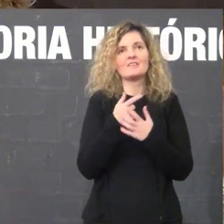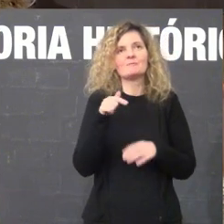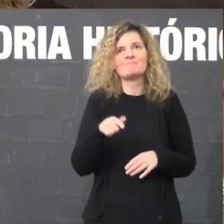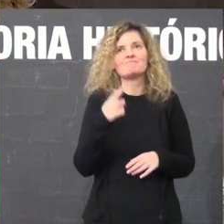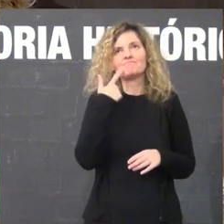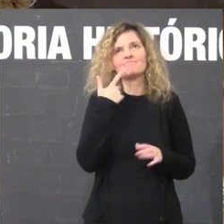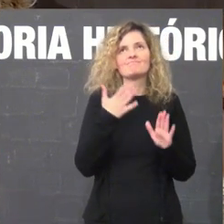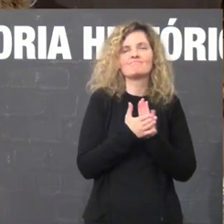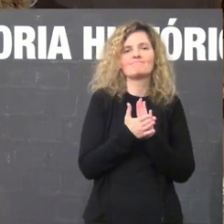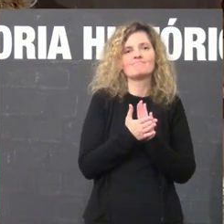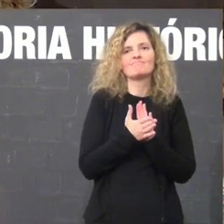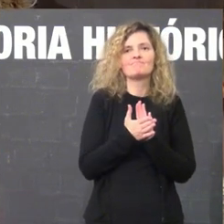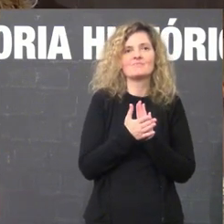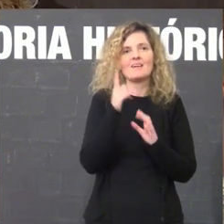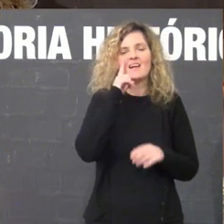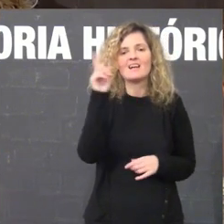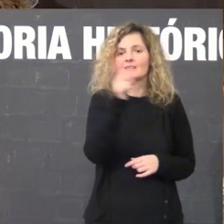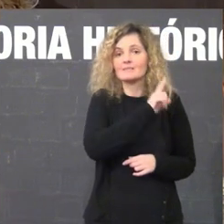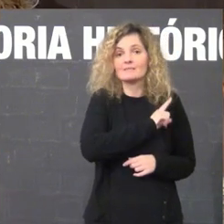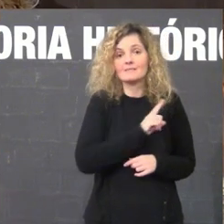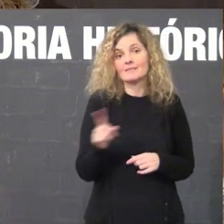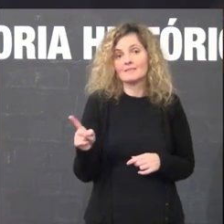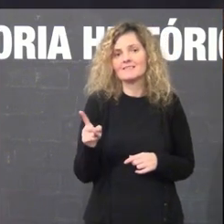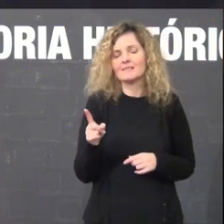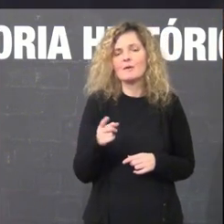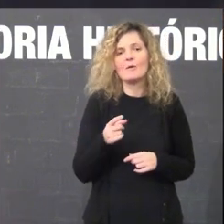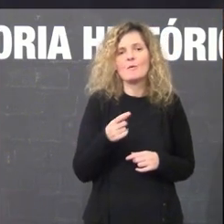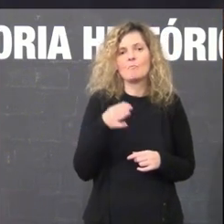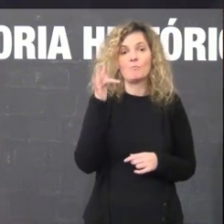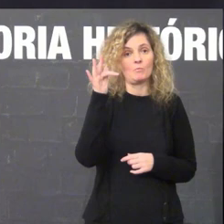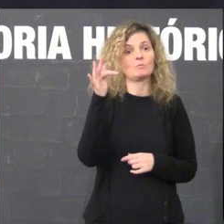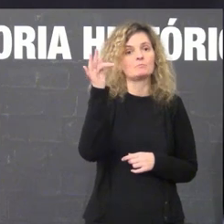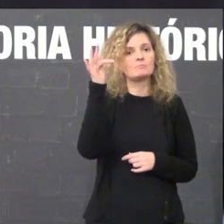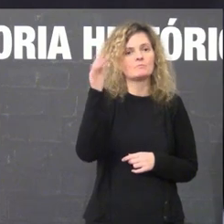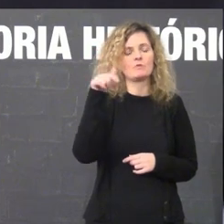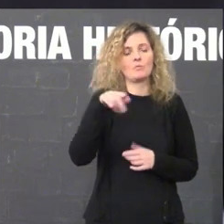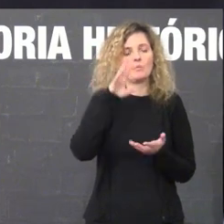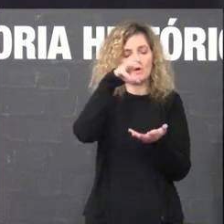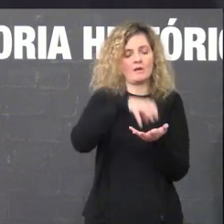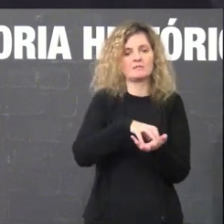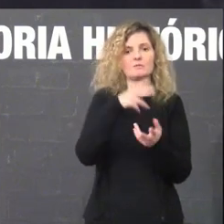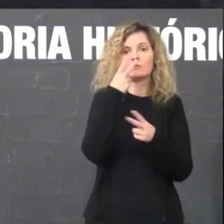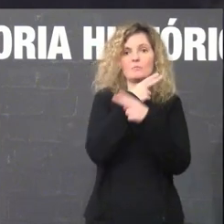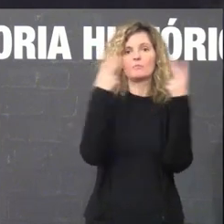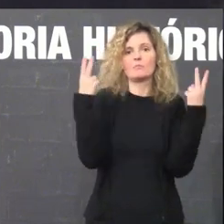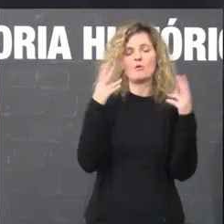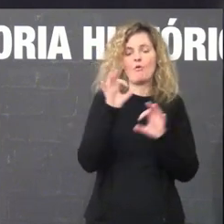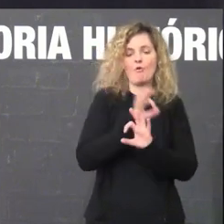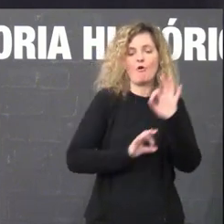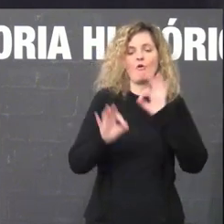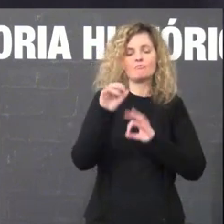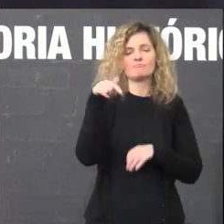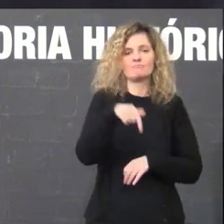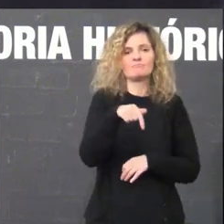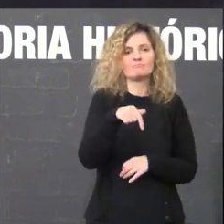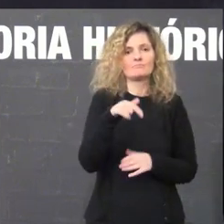es increíble y muy positivo que una institución pública organice